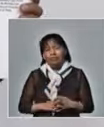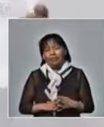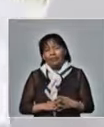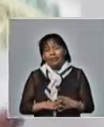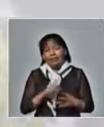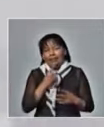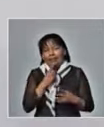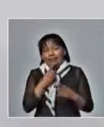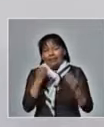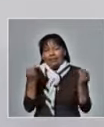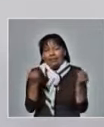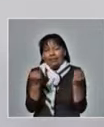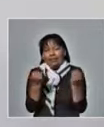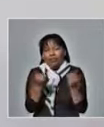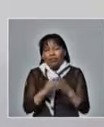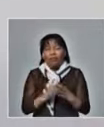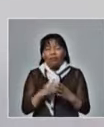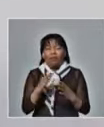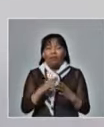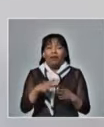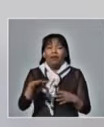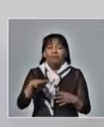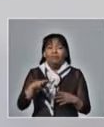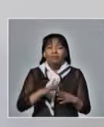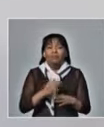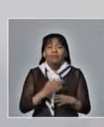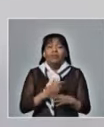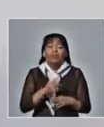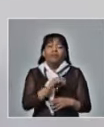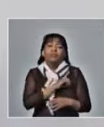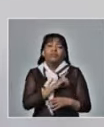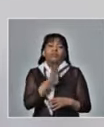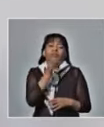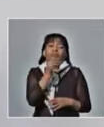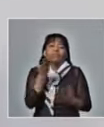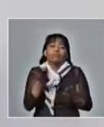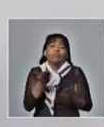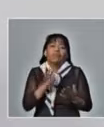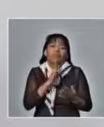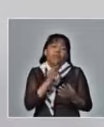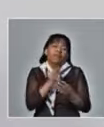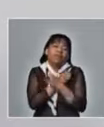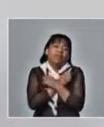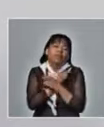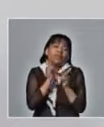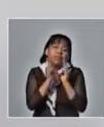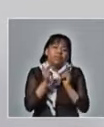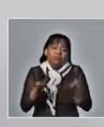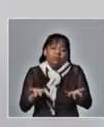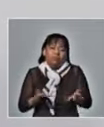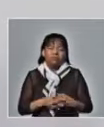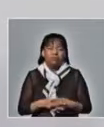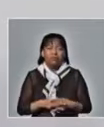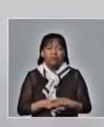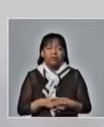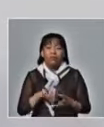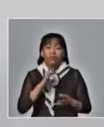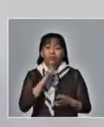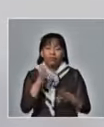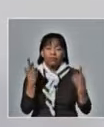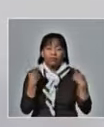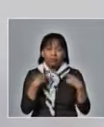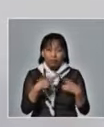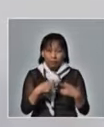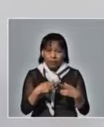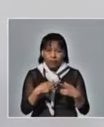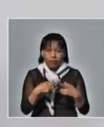Manuel para hacer campaña, porque ya vimos que él solito no puede. Mejor hablemos de educación, sin contrapisas. Los mejores maestros en